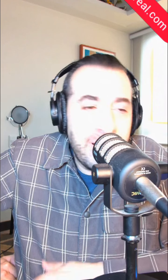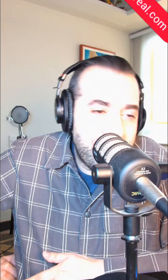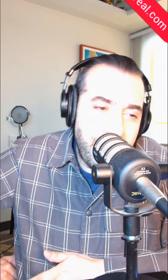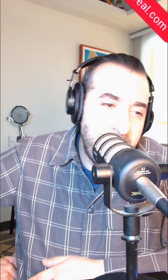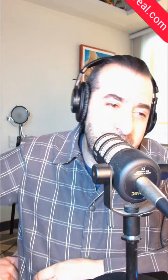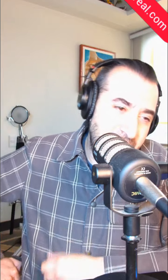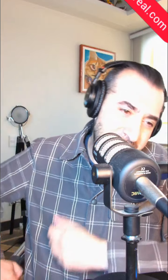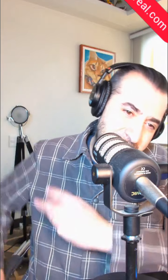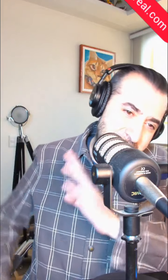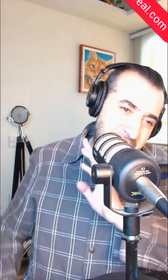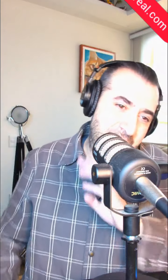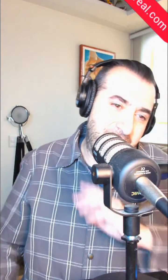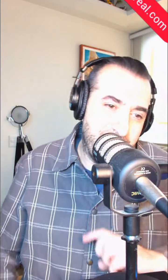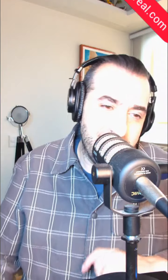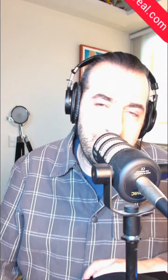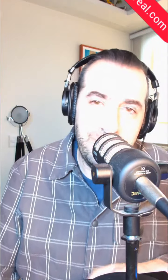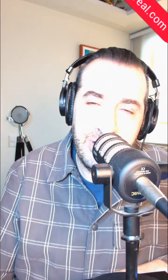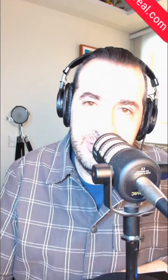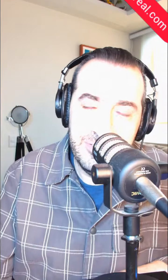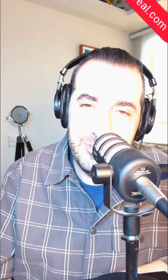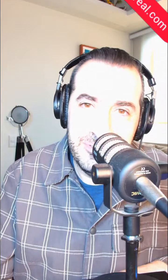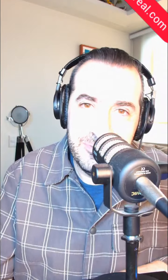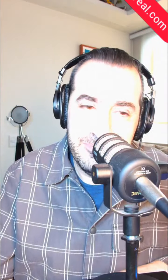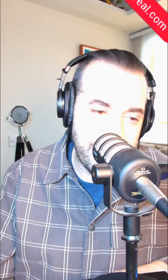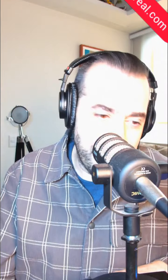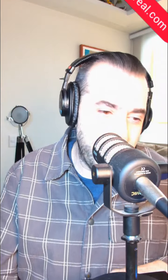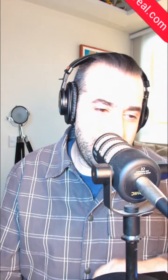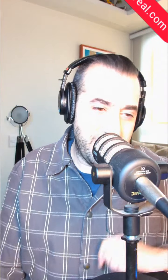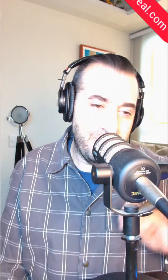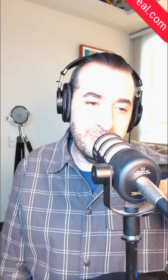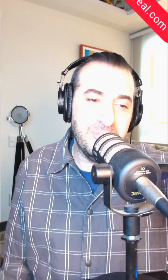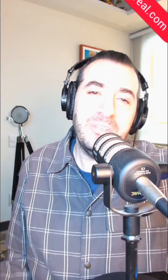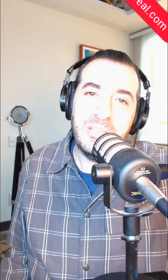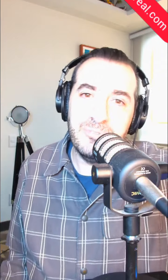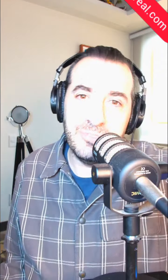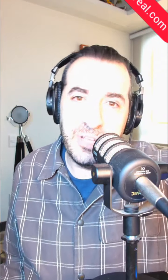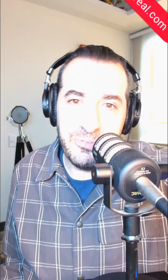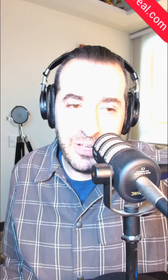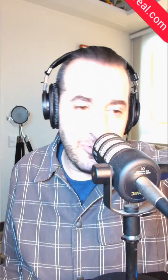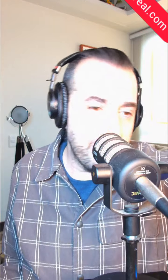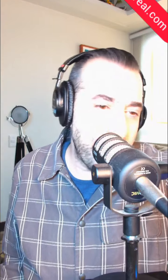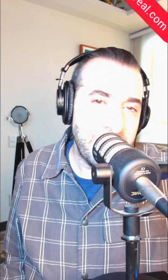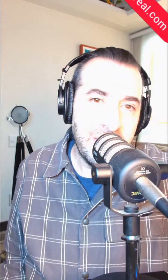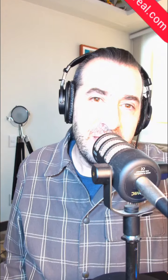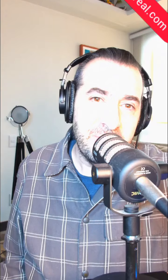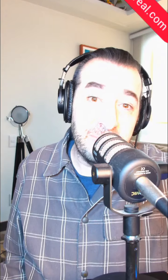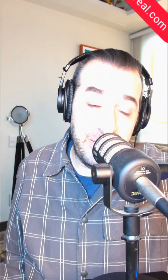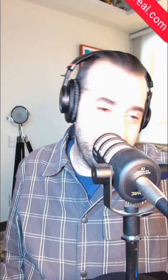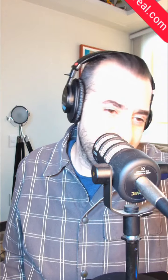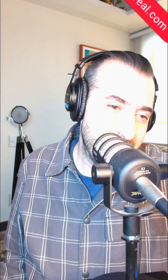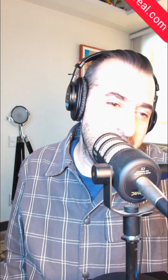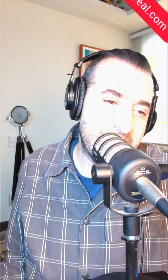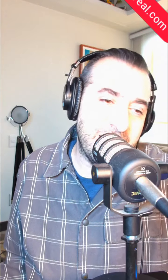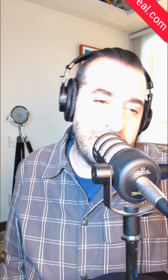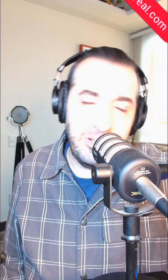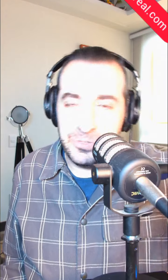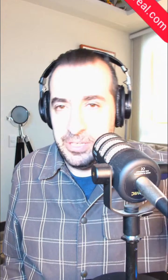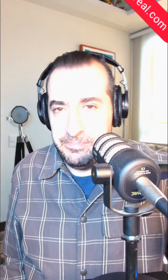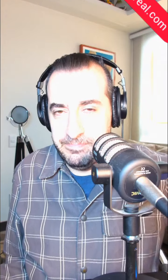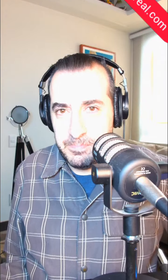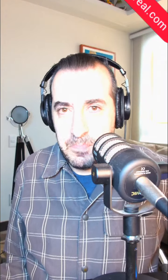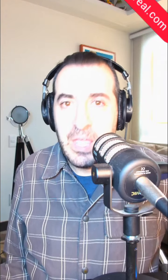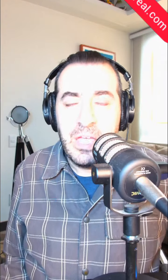Pero electoralmente, claro que funciona. Por supuesto que funciona y funciona de una forma, bueno,